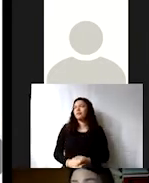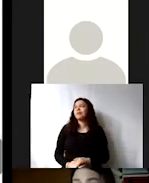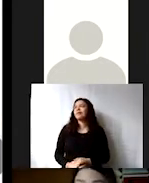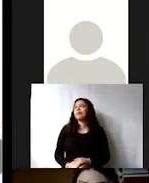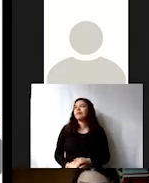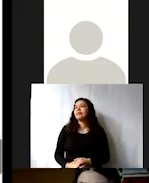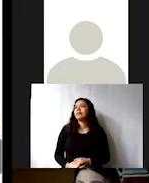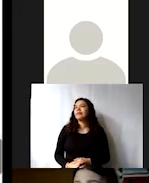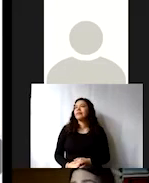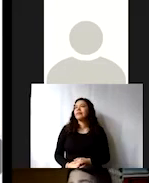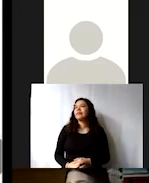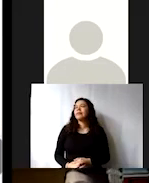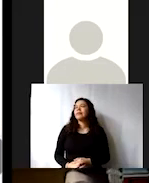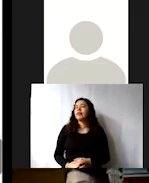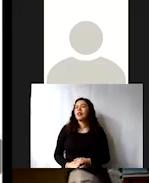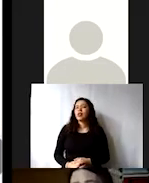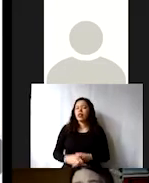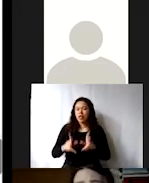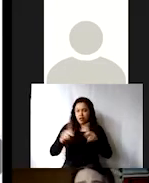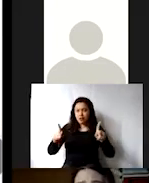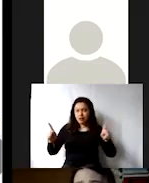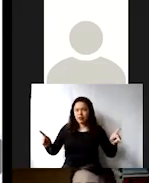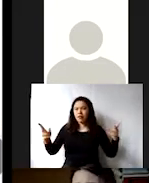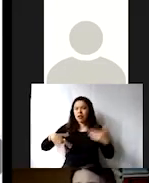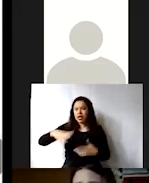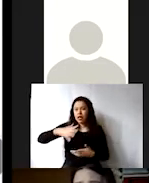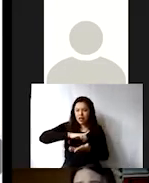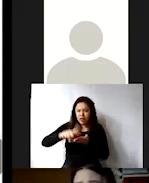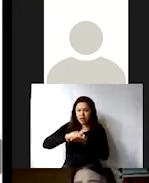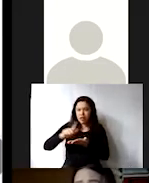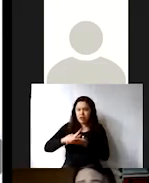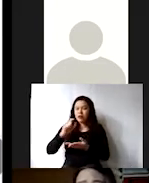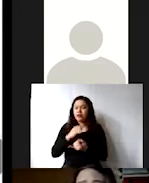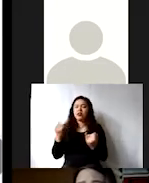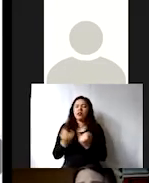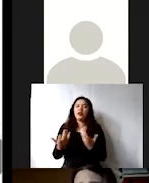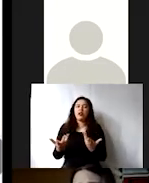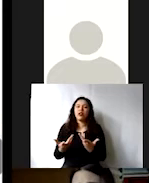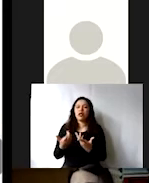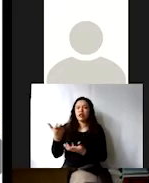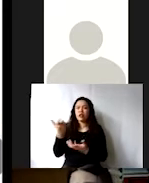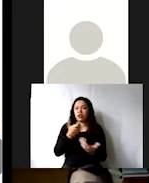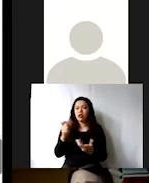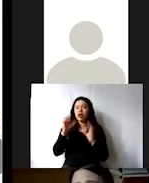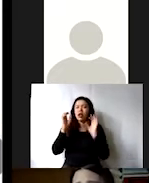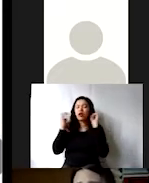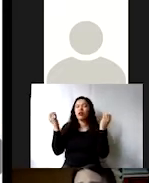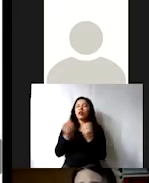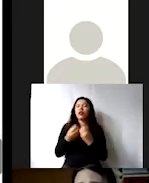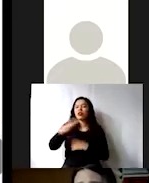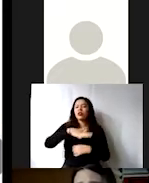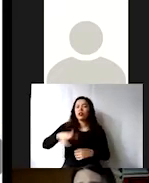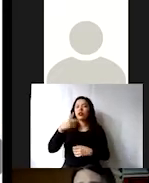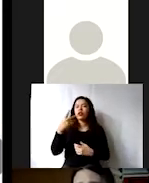de costas. Estaban hasta otorgando fondos para que pues distintas organizaciones pudieran